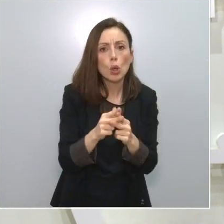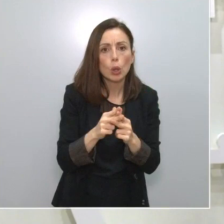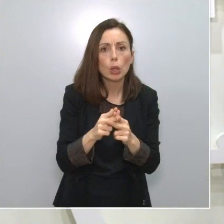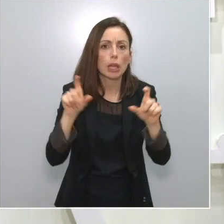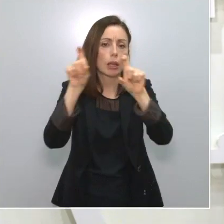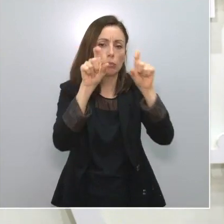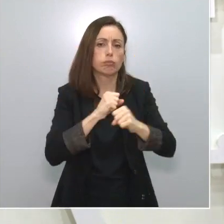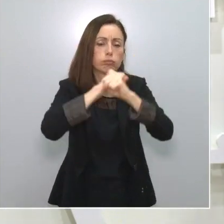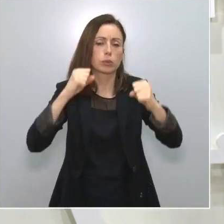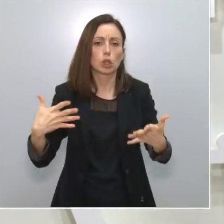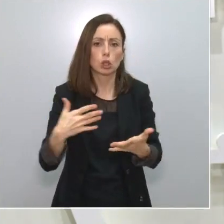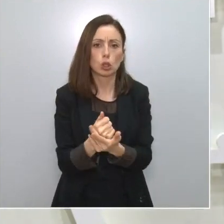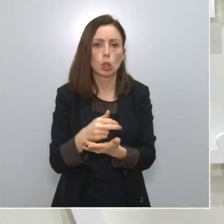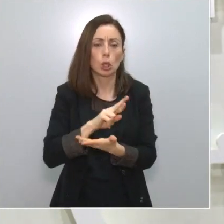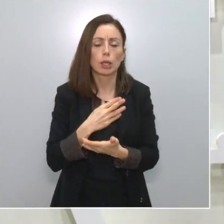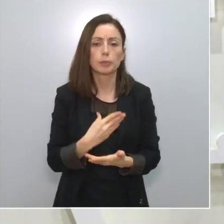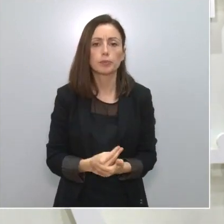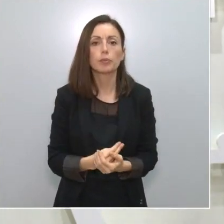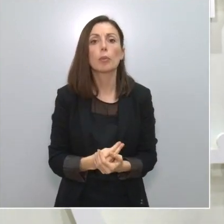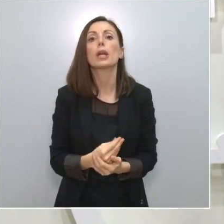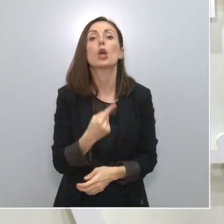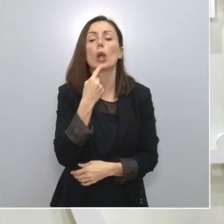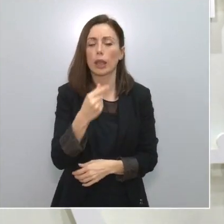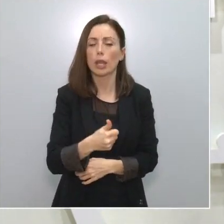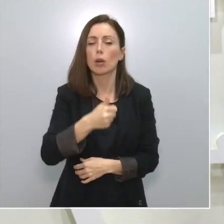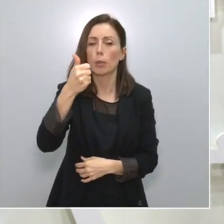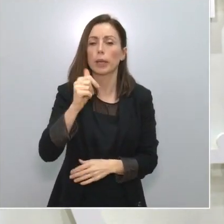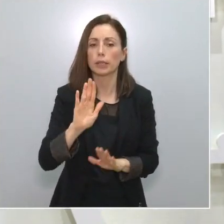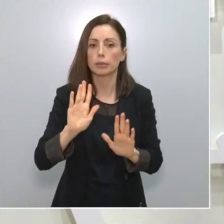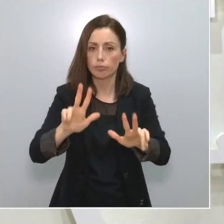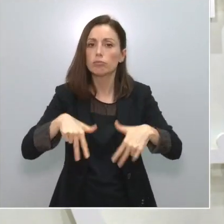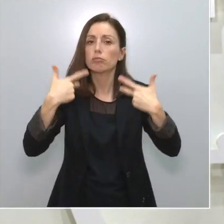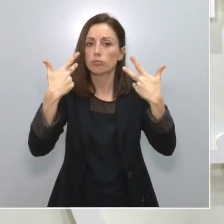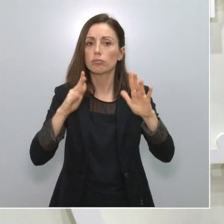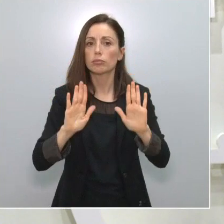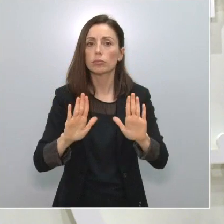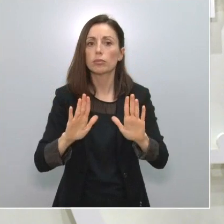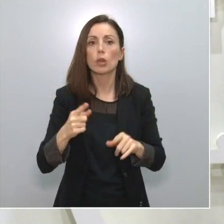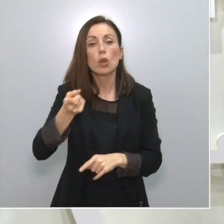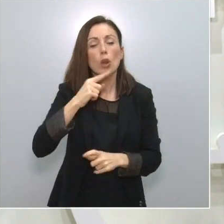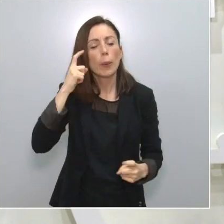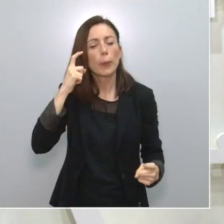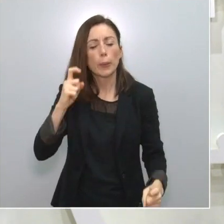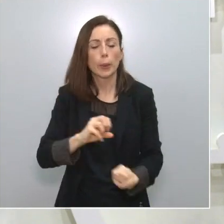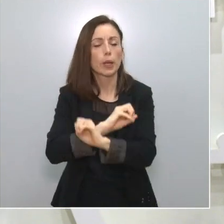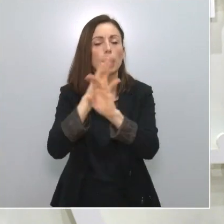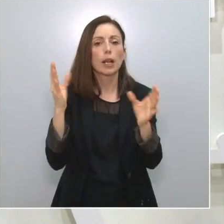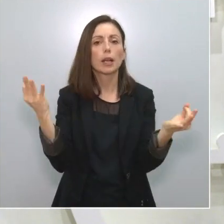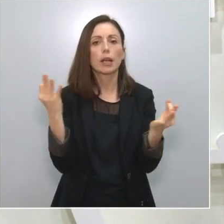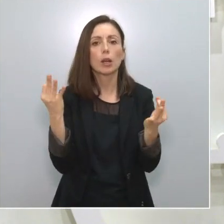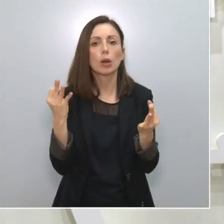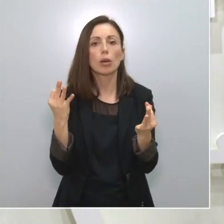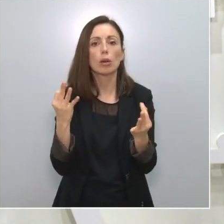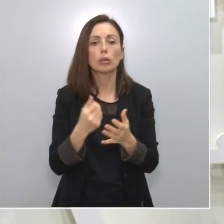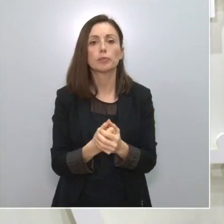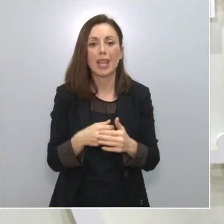la región de Murcia. Pero déjeme que le diga más. Vamos a intentar, por supuesto, y vamos a